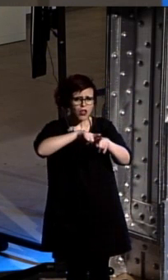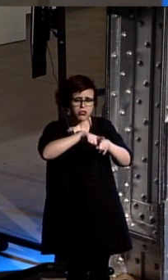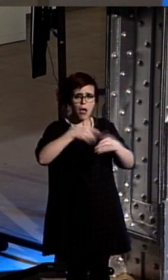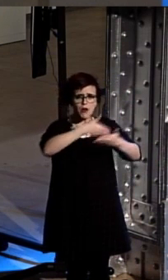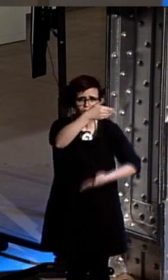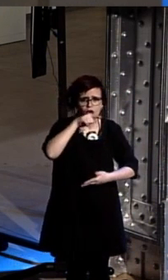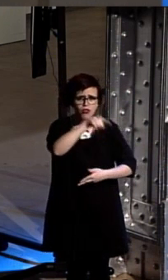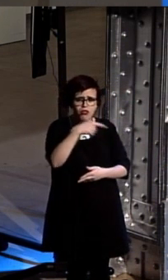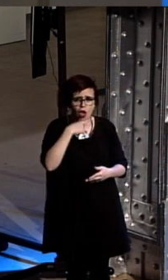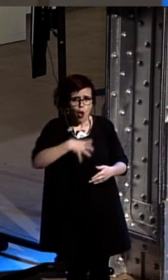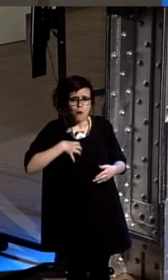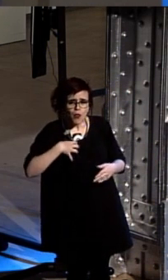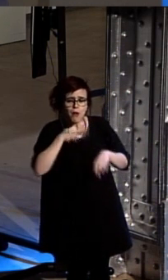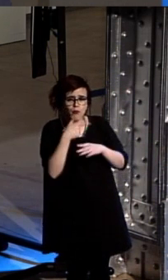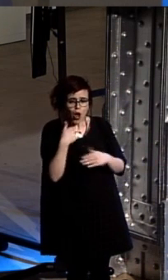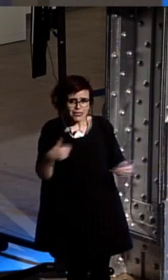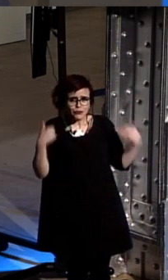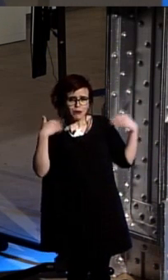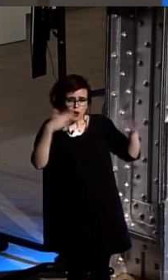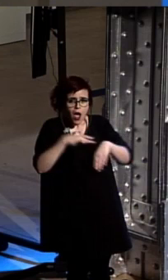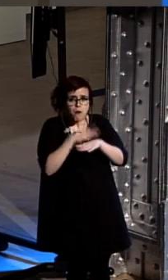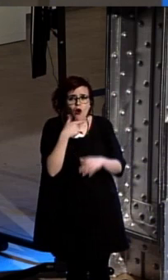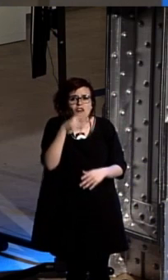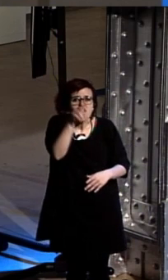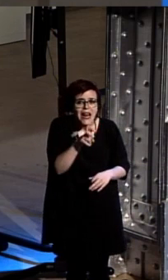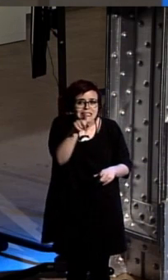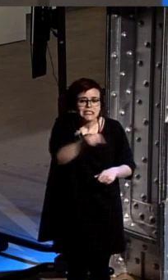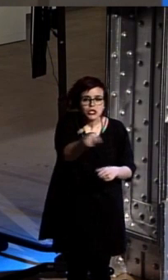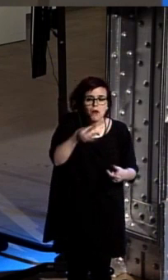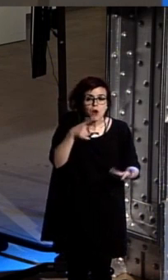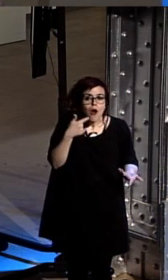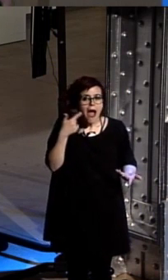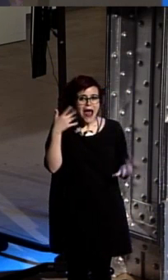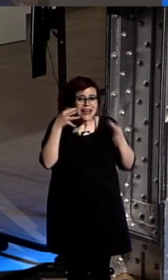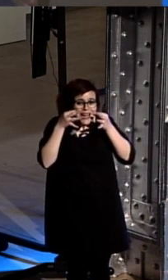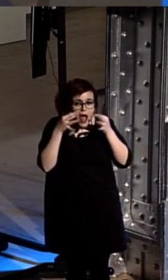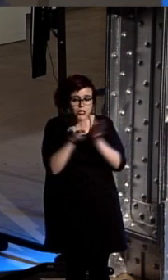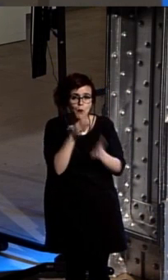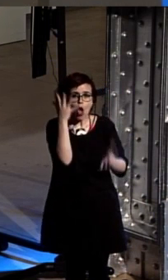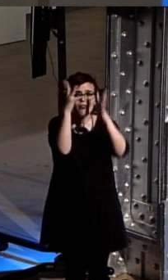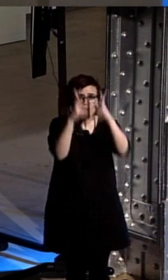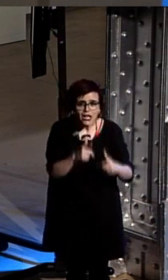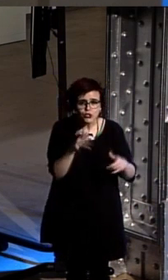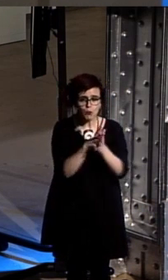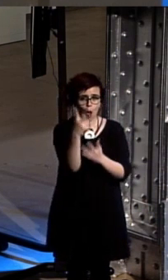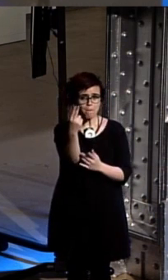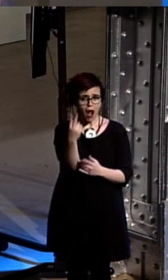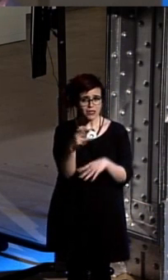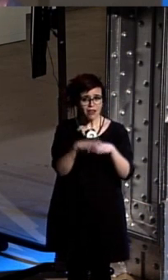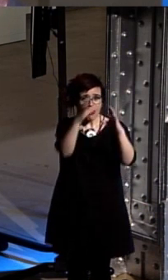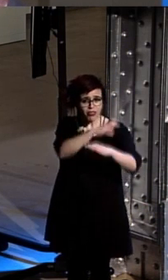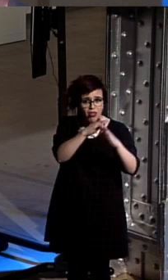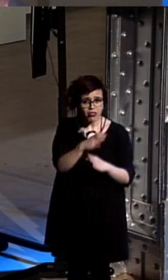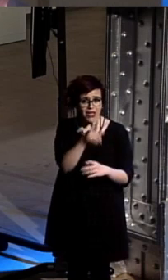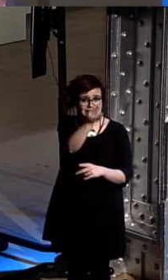que era irresponsable publicar eso porque no había mucha validez, decían que no había realmente un contraste hecho por pares científicos, así